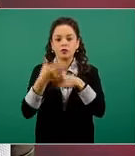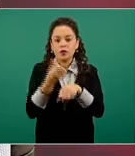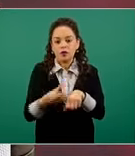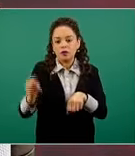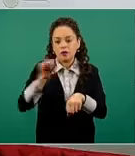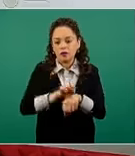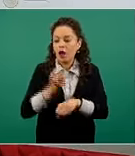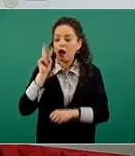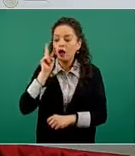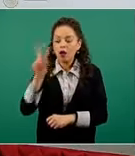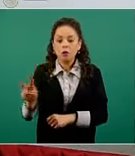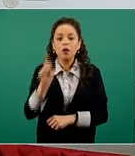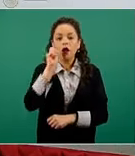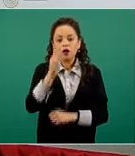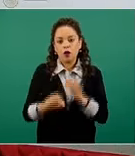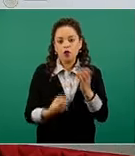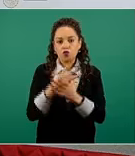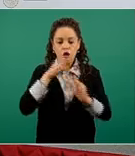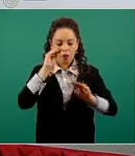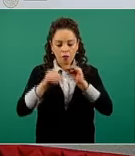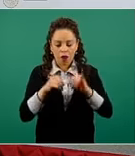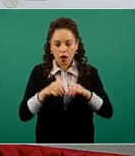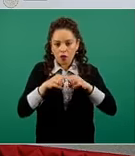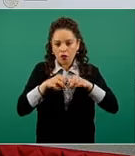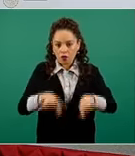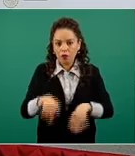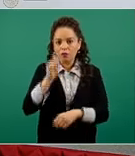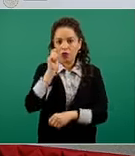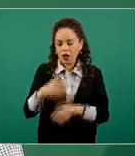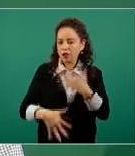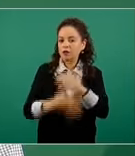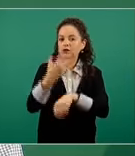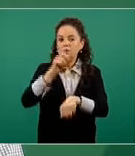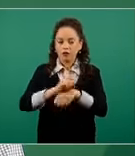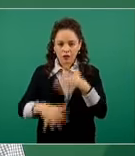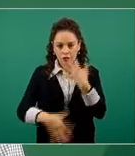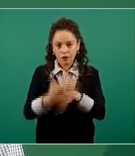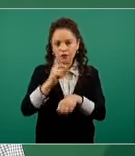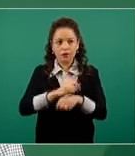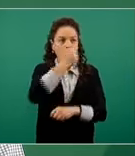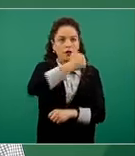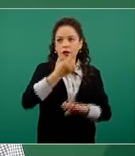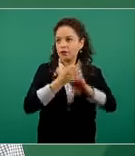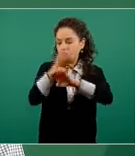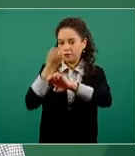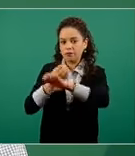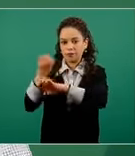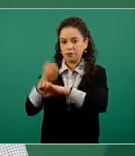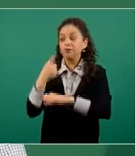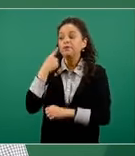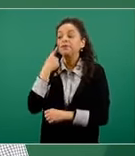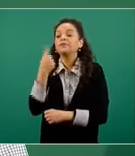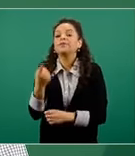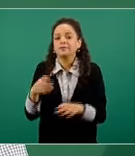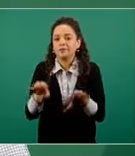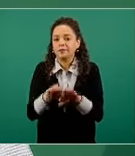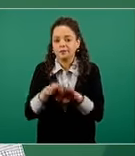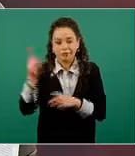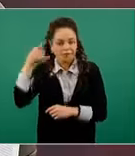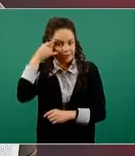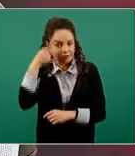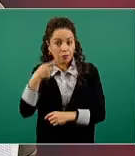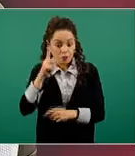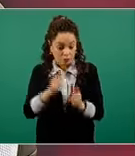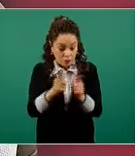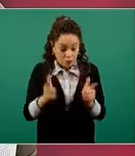el semáforo de riesgo quincenal, que es el que se aplica en las entidades federativas, pero ya el grupo vacunado pues ya